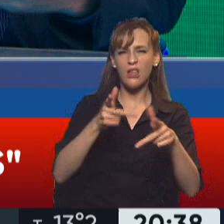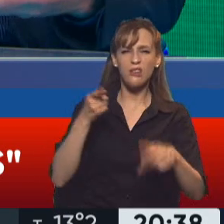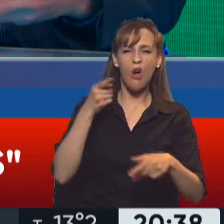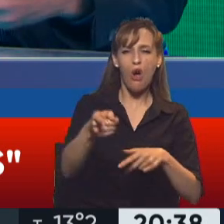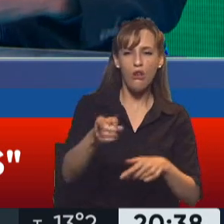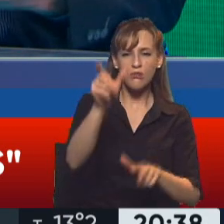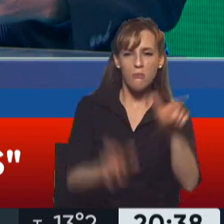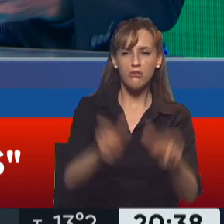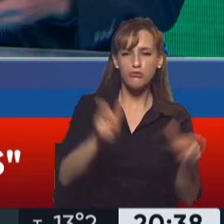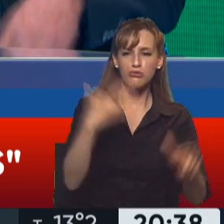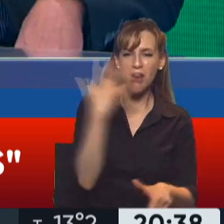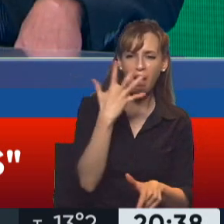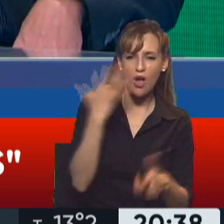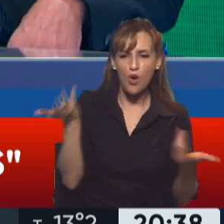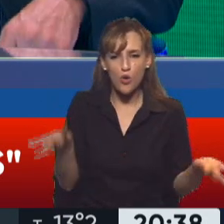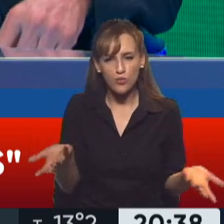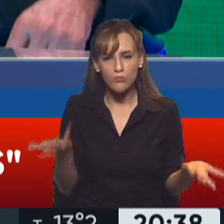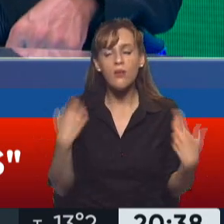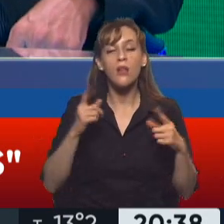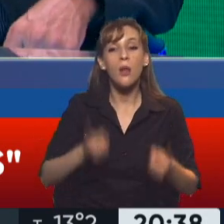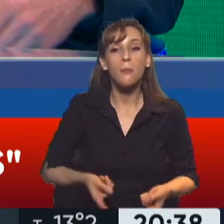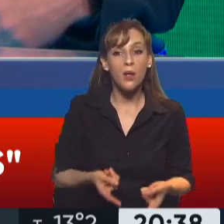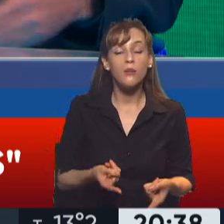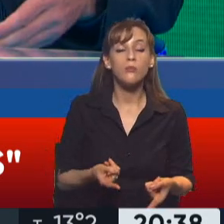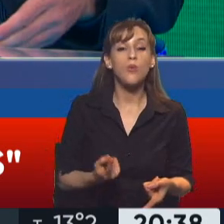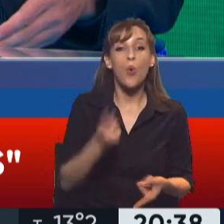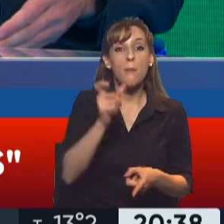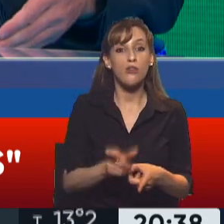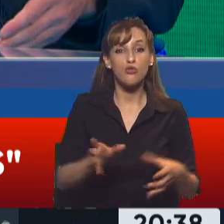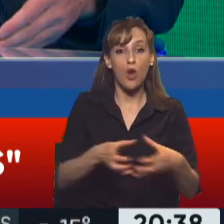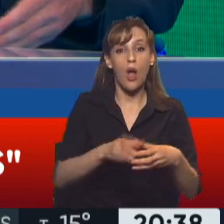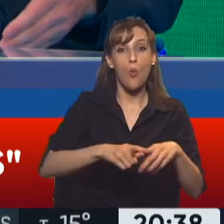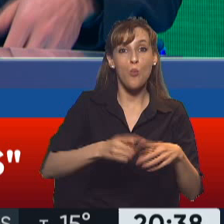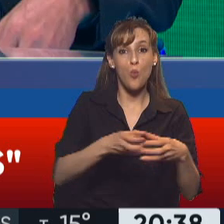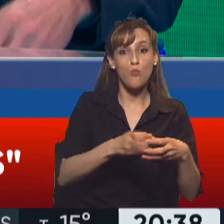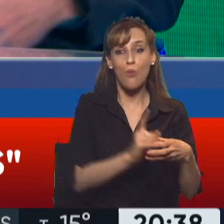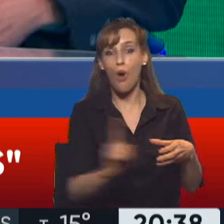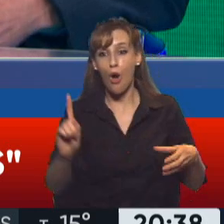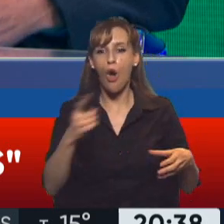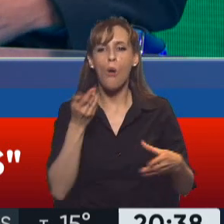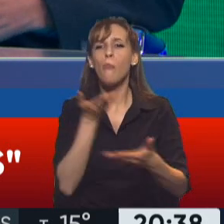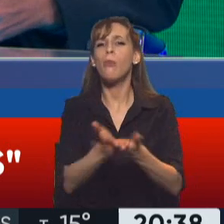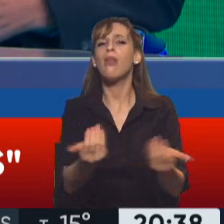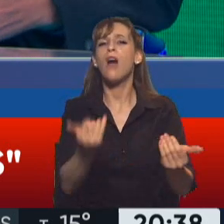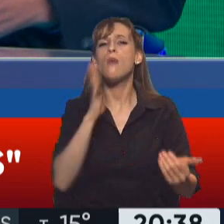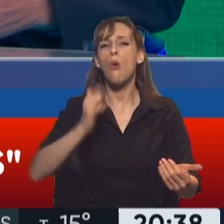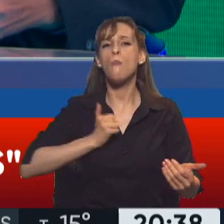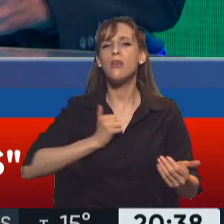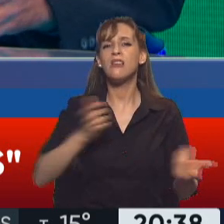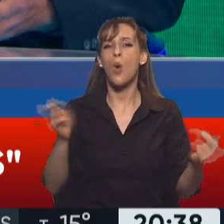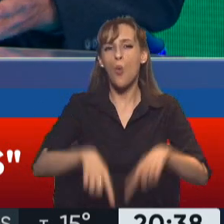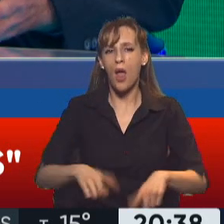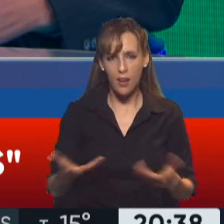contra los zurdos, sí. y uno de los miembros destacados de su partido incluso llamó a formar milicias armadas, ¿no? Por todo esto, algunos dicen